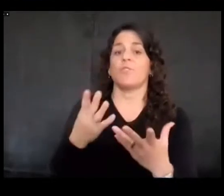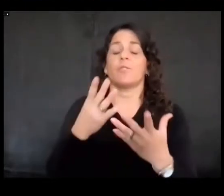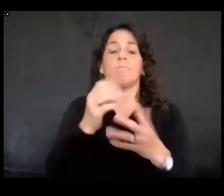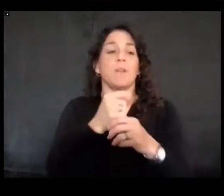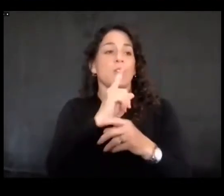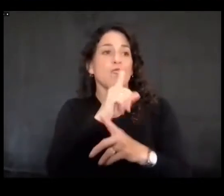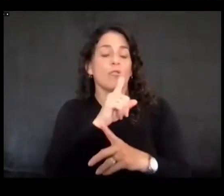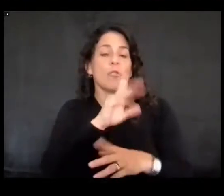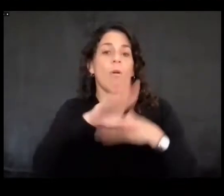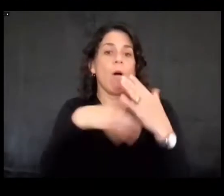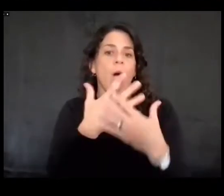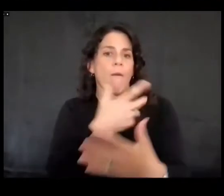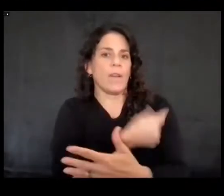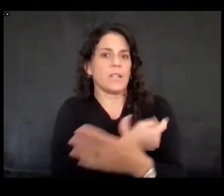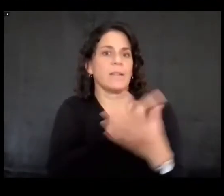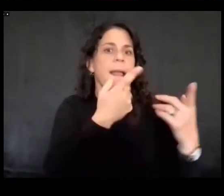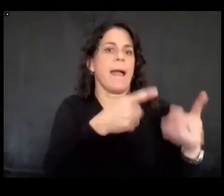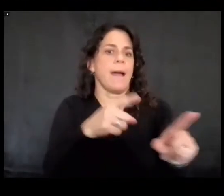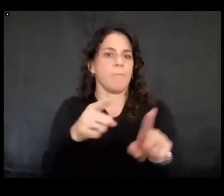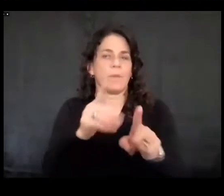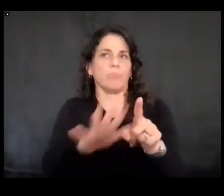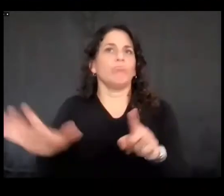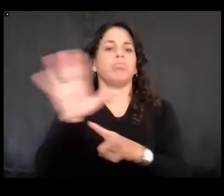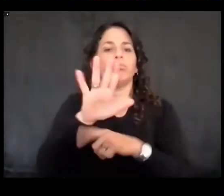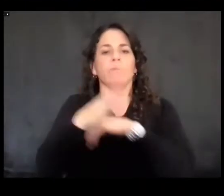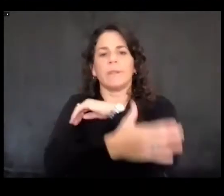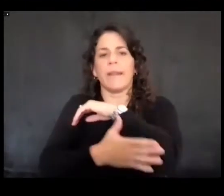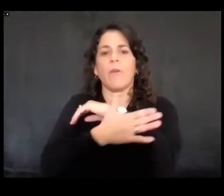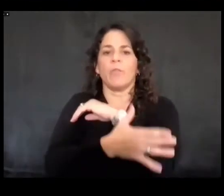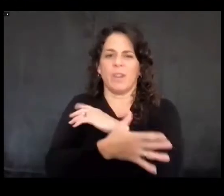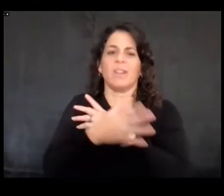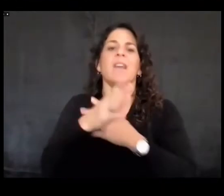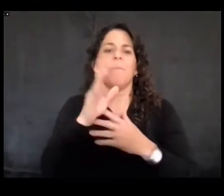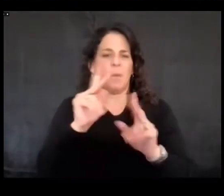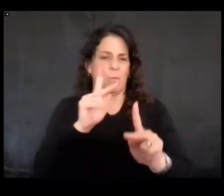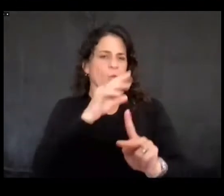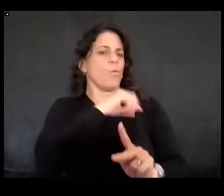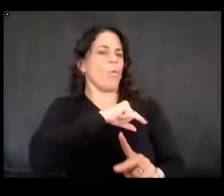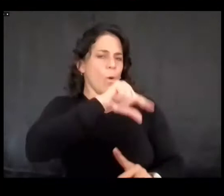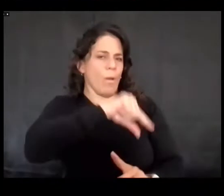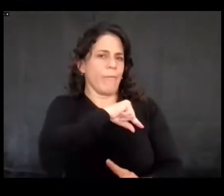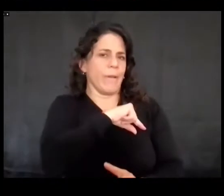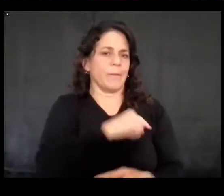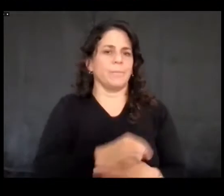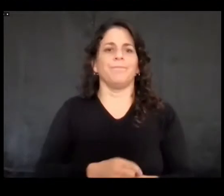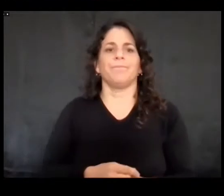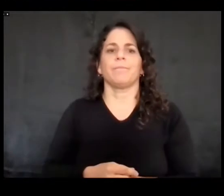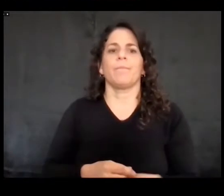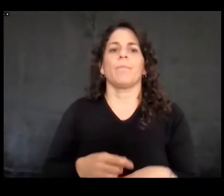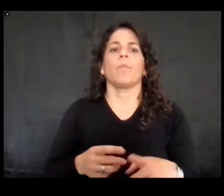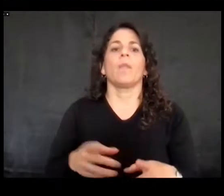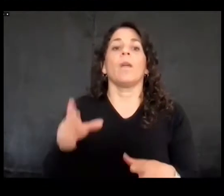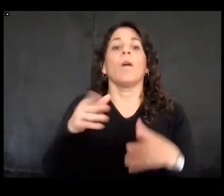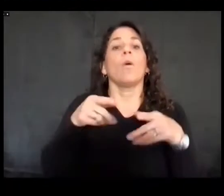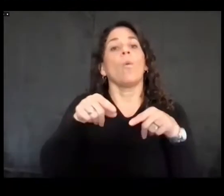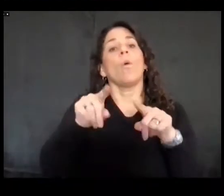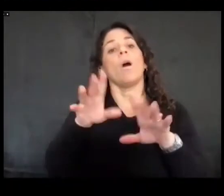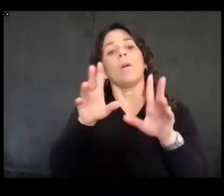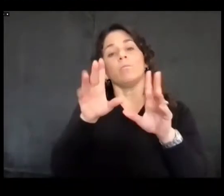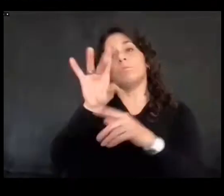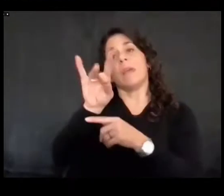vigilando toda la información de vacunas que están ocurriendo en el condado con equidad